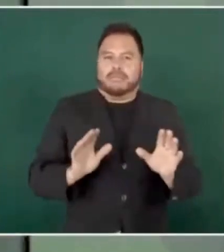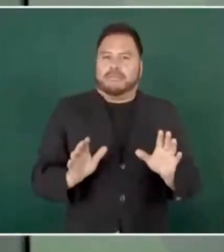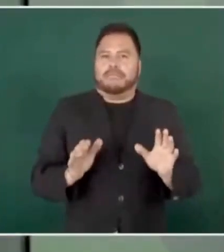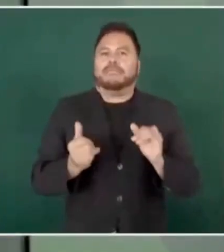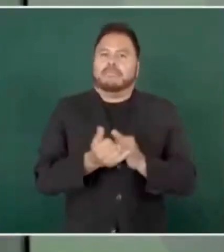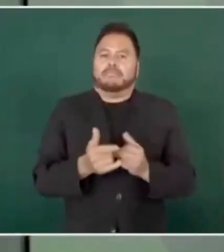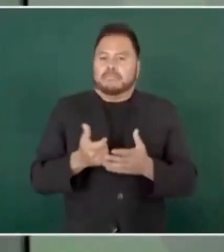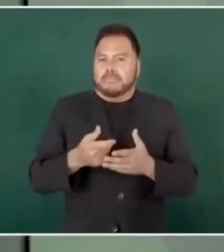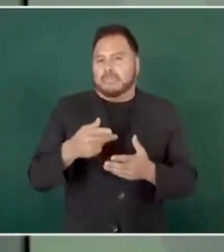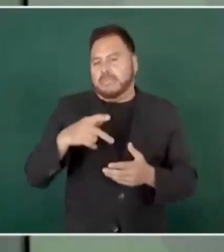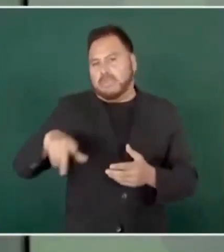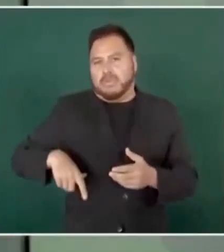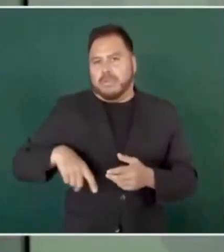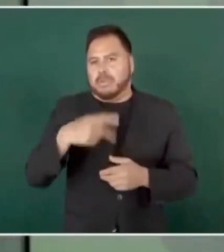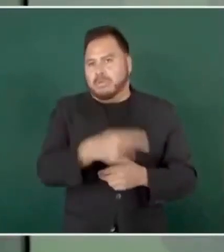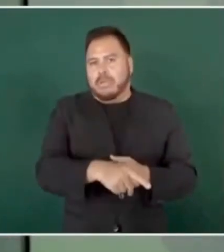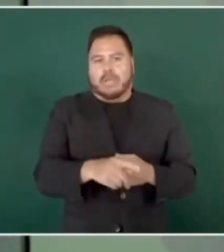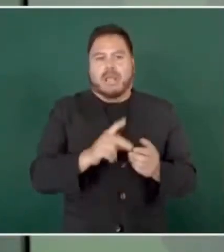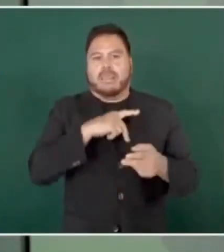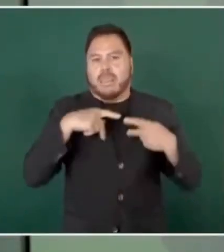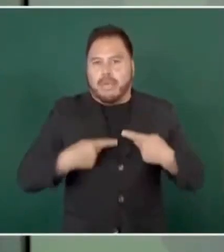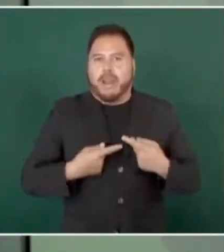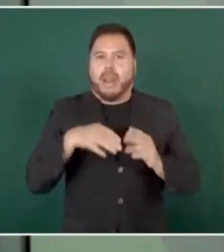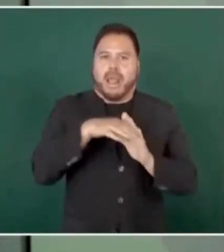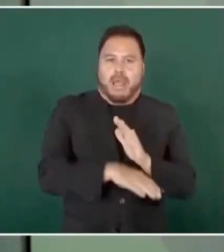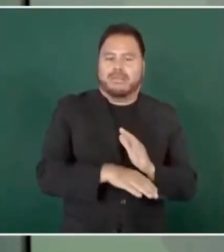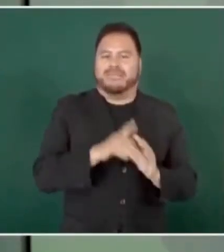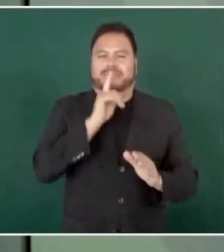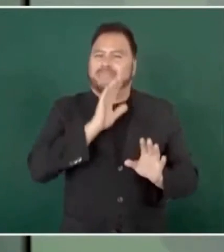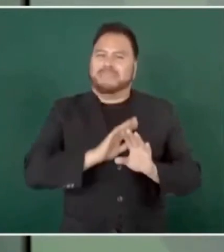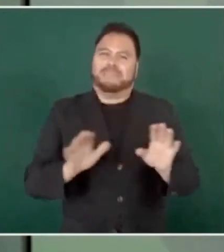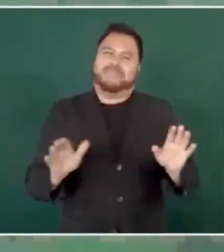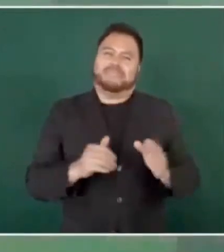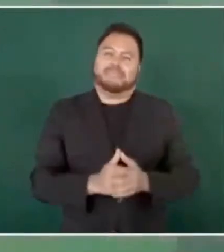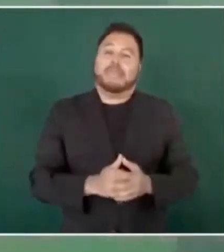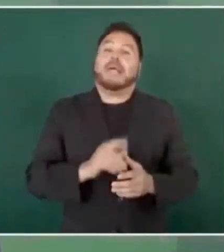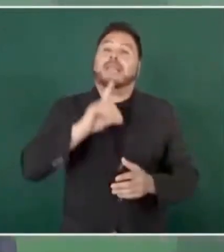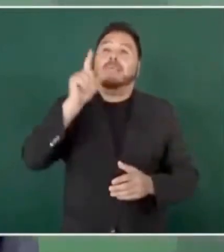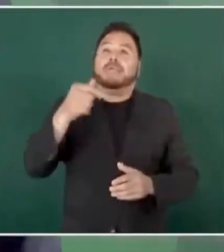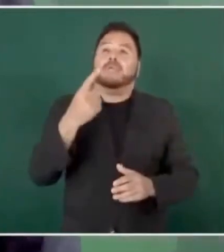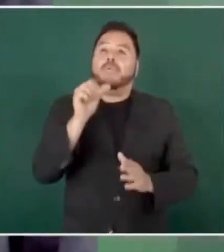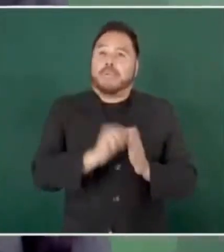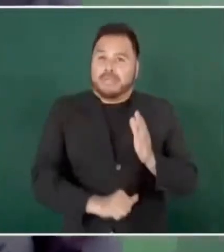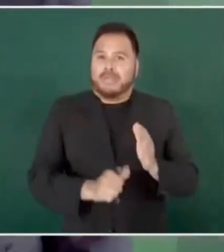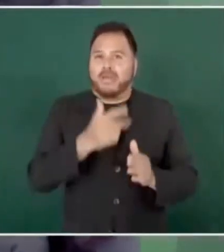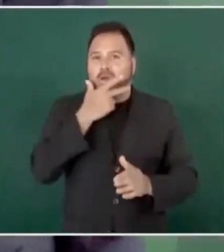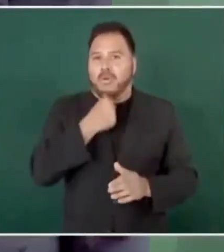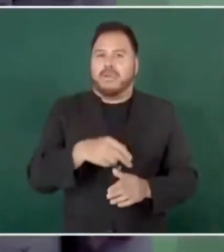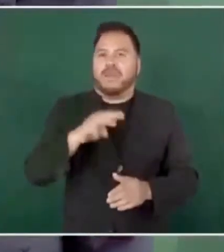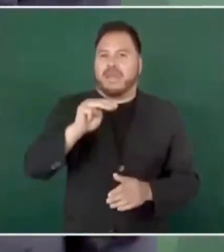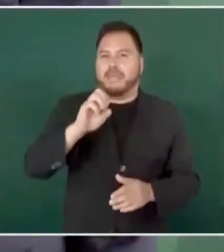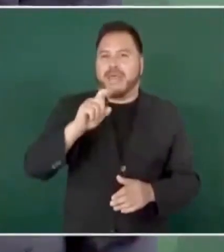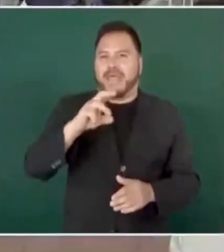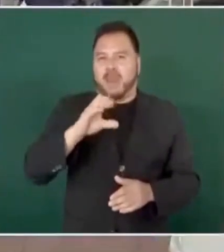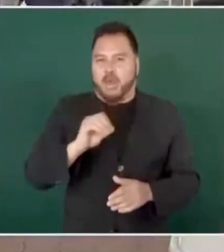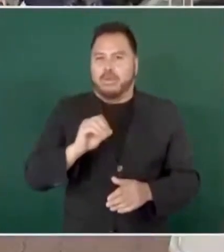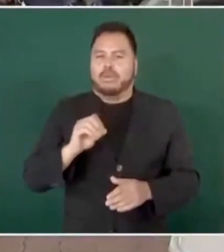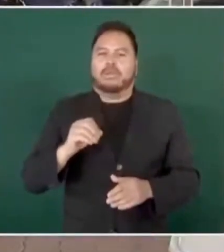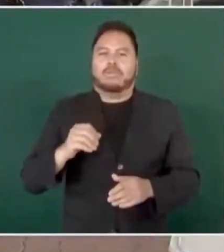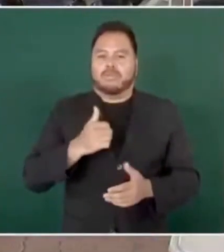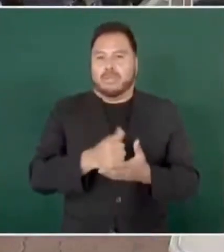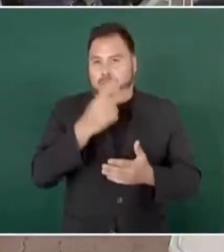pública. Un mes después de la entrada de Francisco I. Madero a la Ciudad de México, se